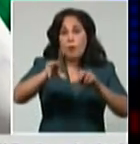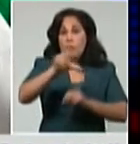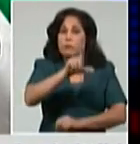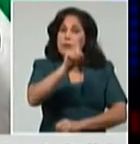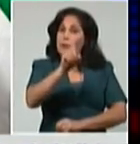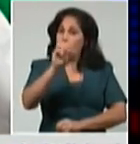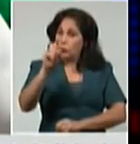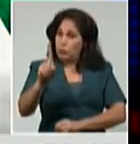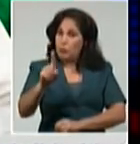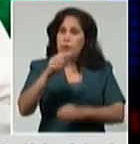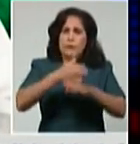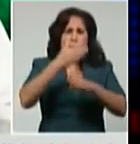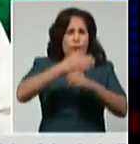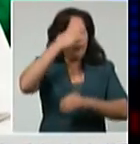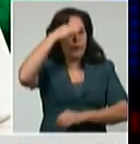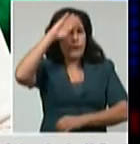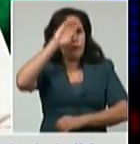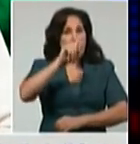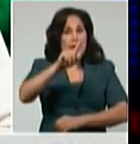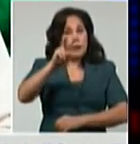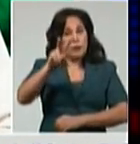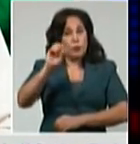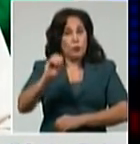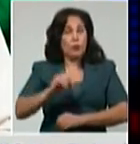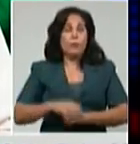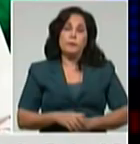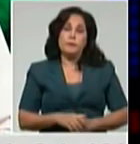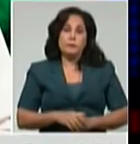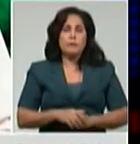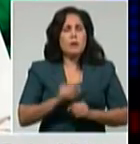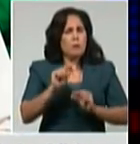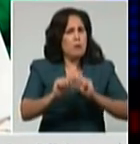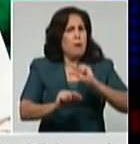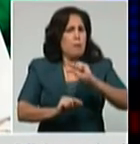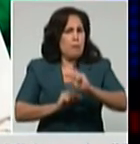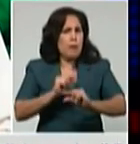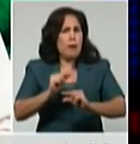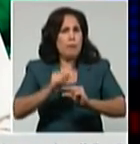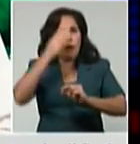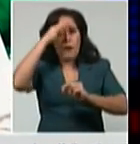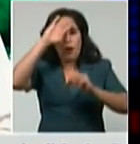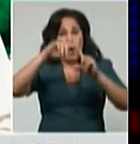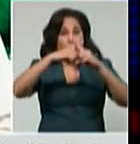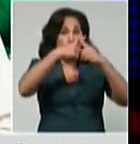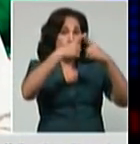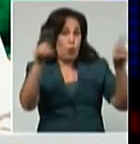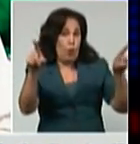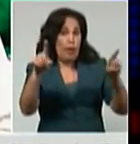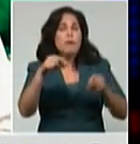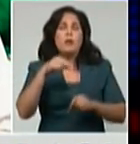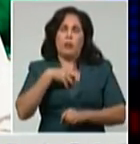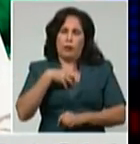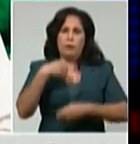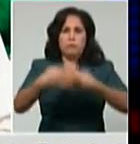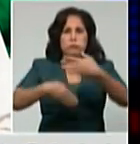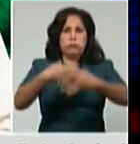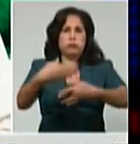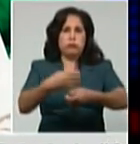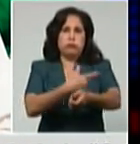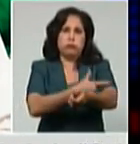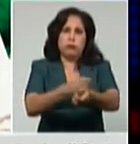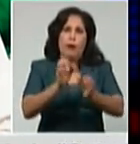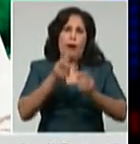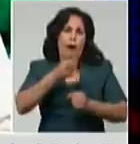de Santiago de Cuba 102, y así pudiéramos mencionar todos los territorios que procesaron muestras, de donde